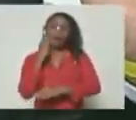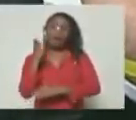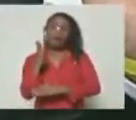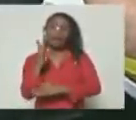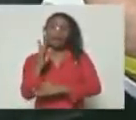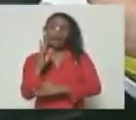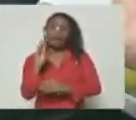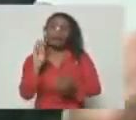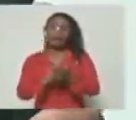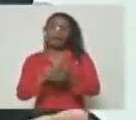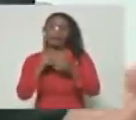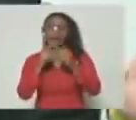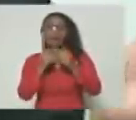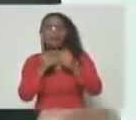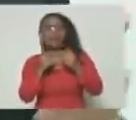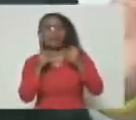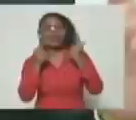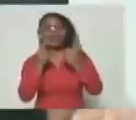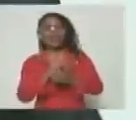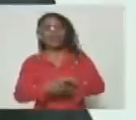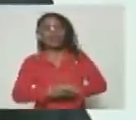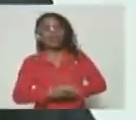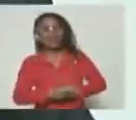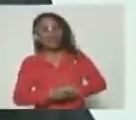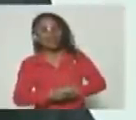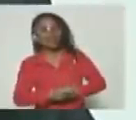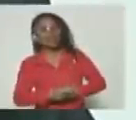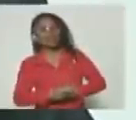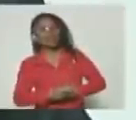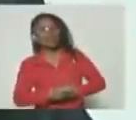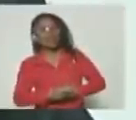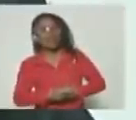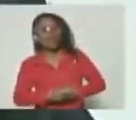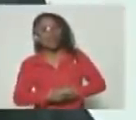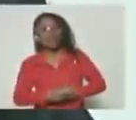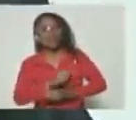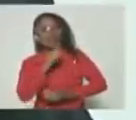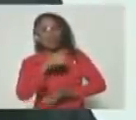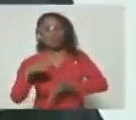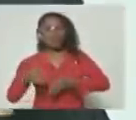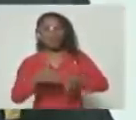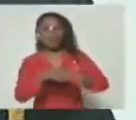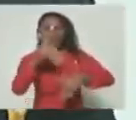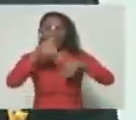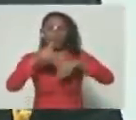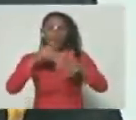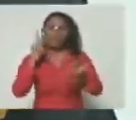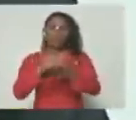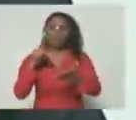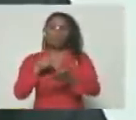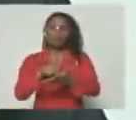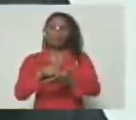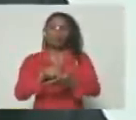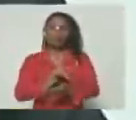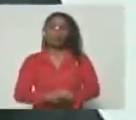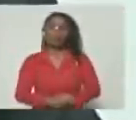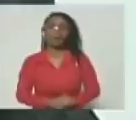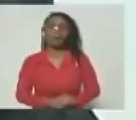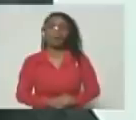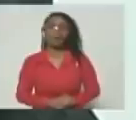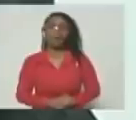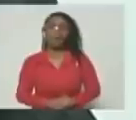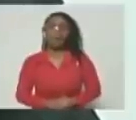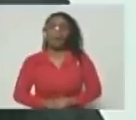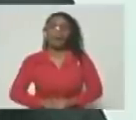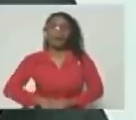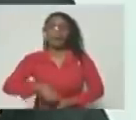sonreír. ¿Quién ha dicho que por la vía del voto, cuando participe más de la